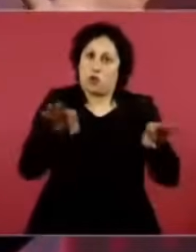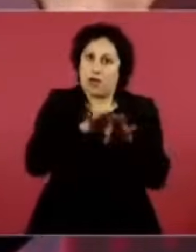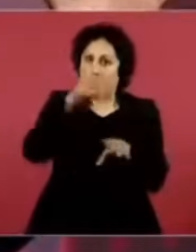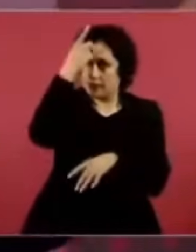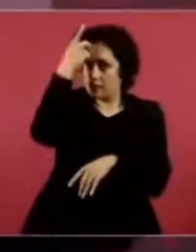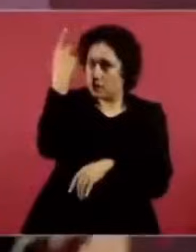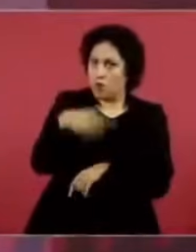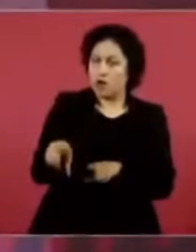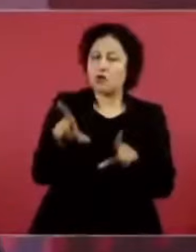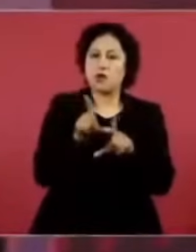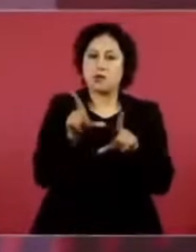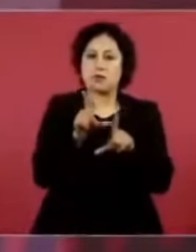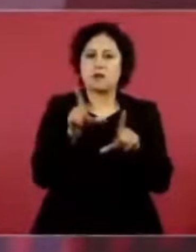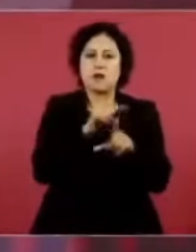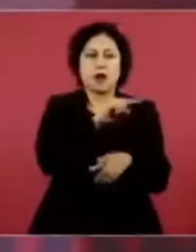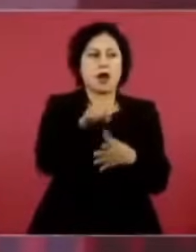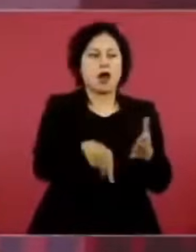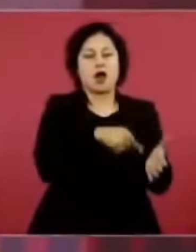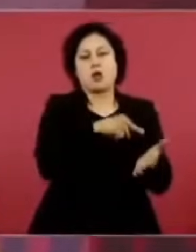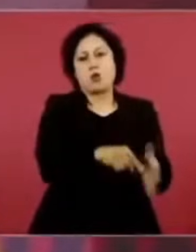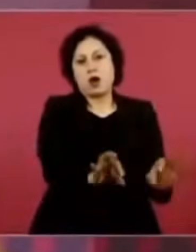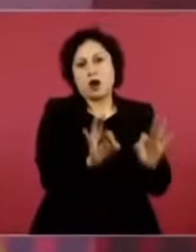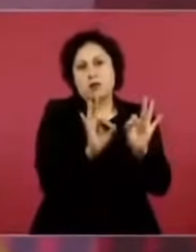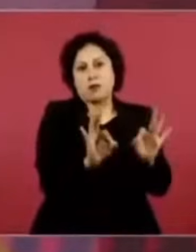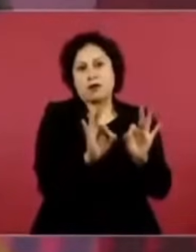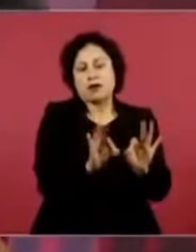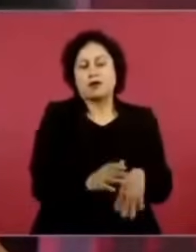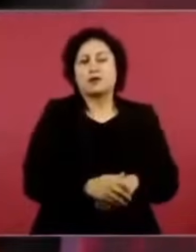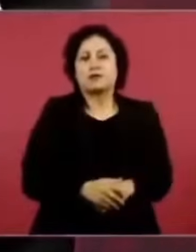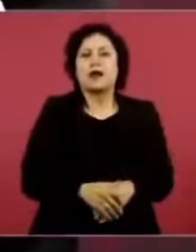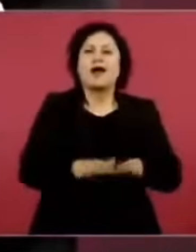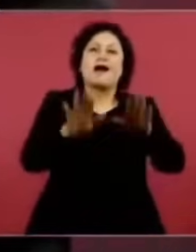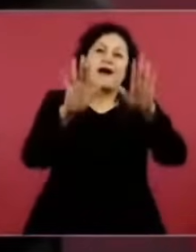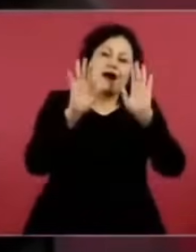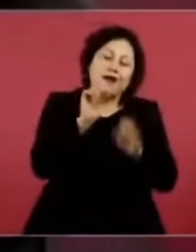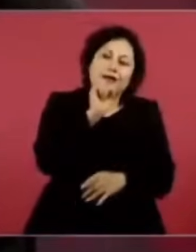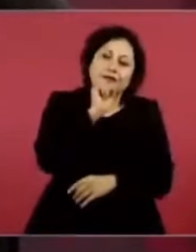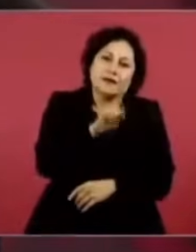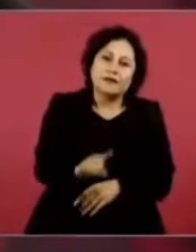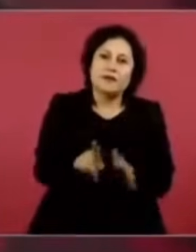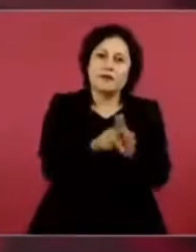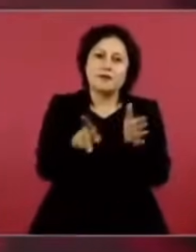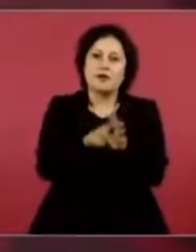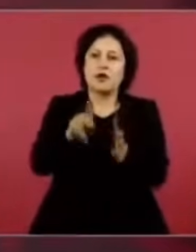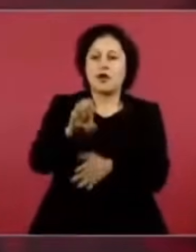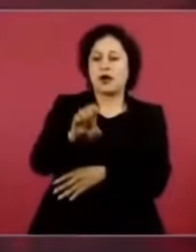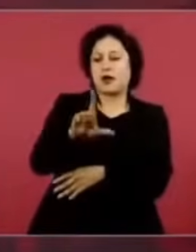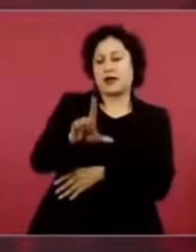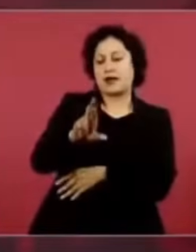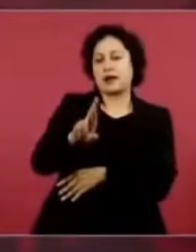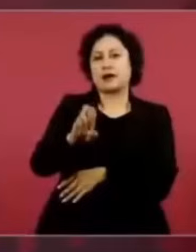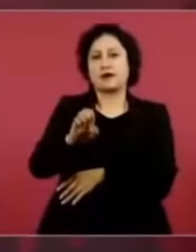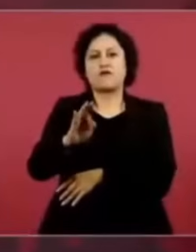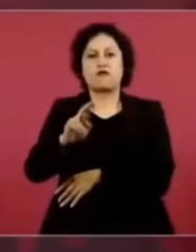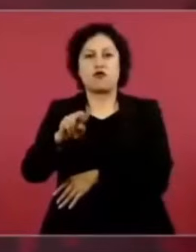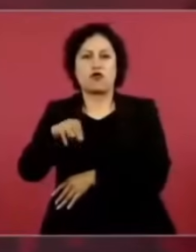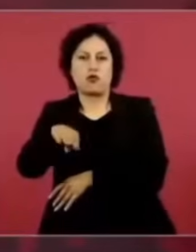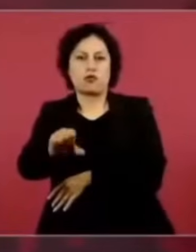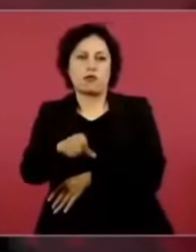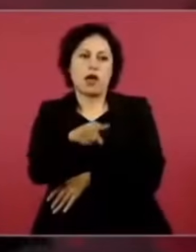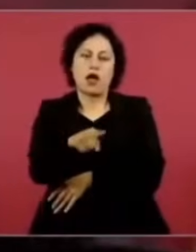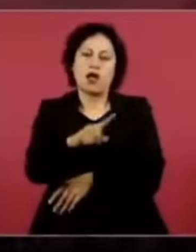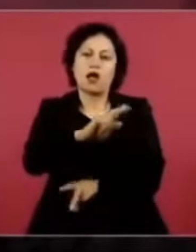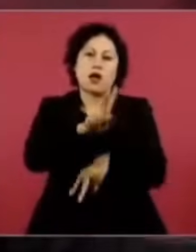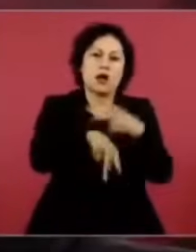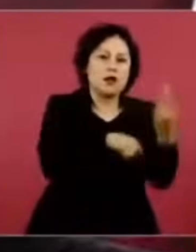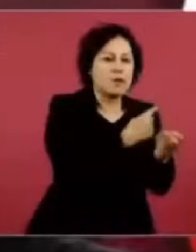muy bien. El Reforma, que nunca falta. Fueron a hacer un reportaje y dice, ¿dónde va a